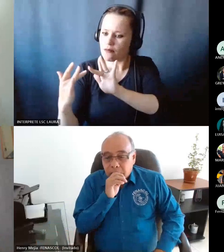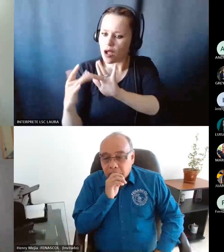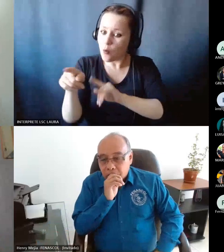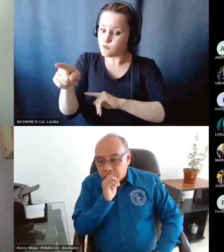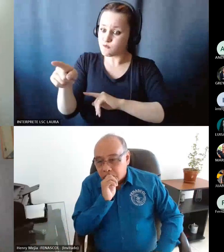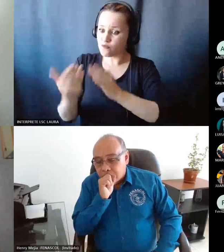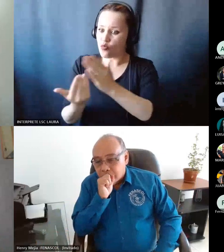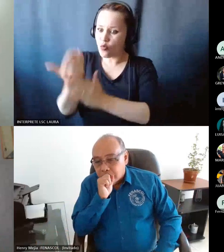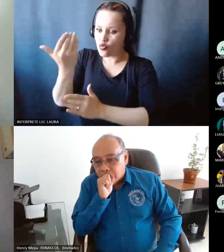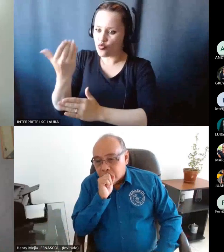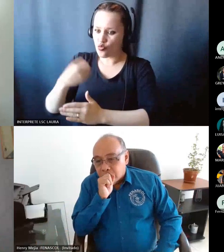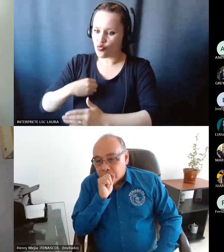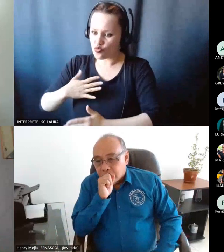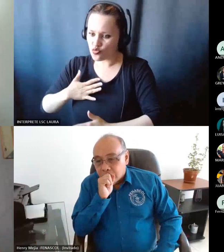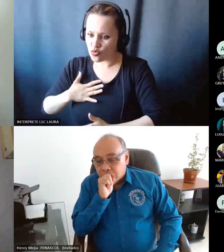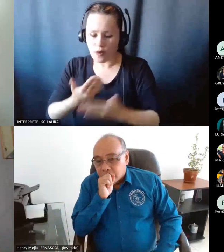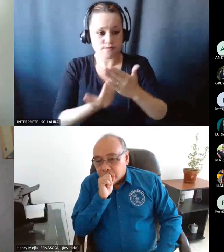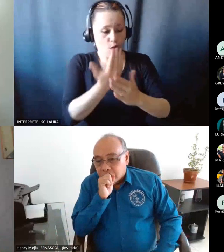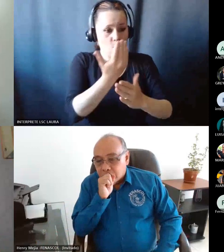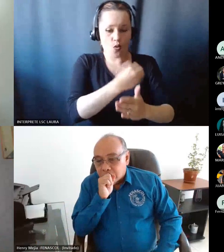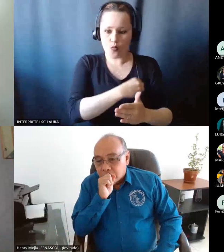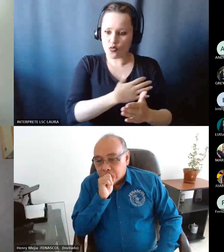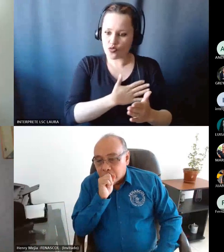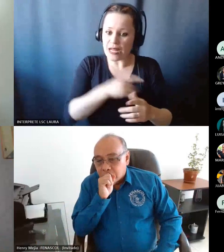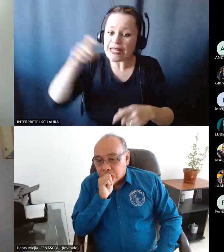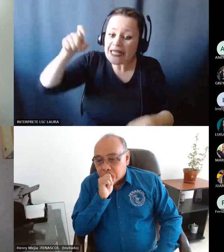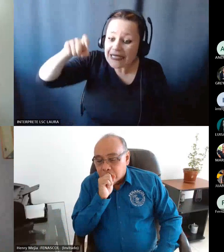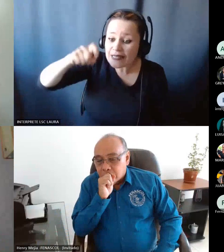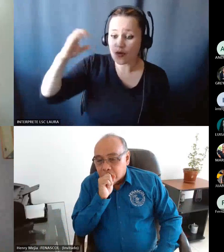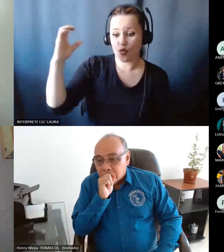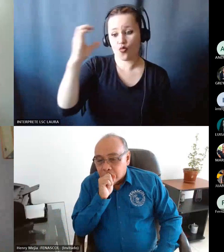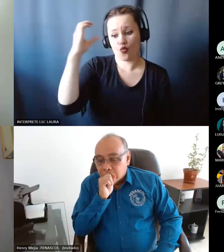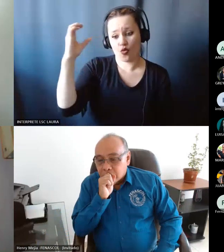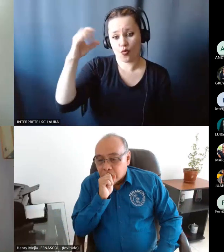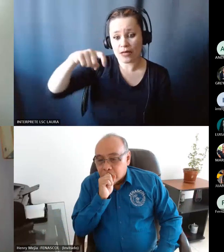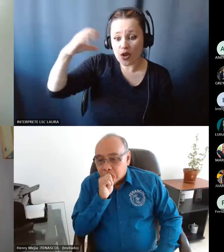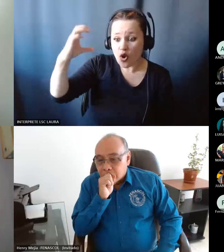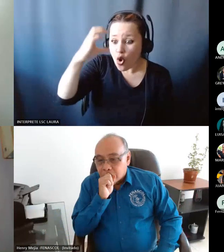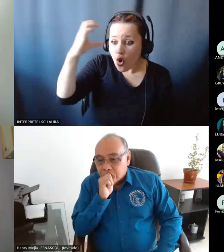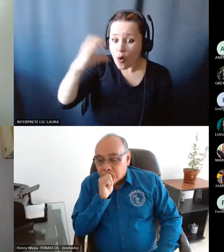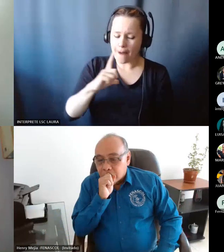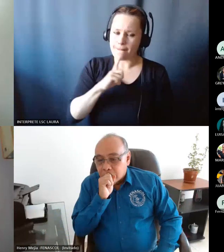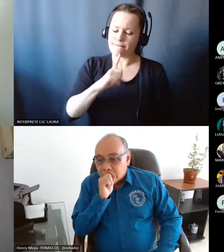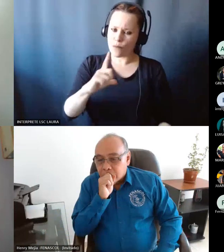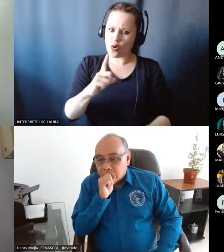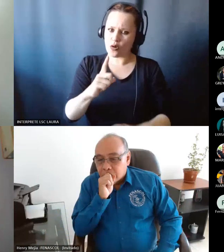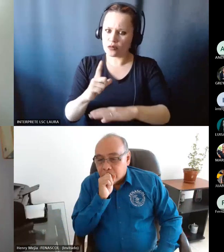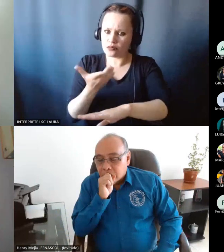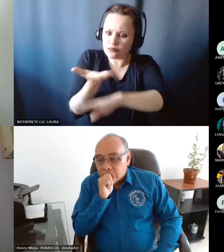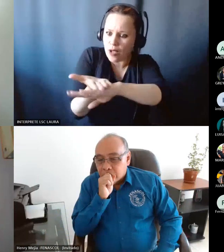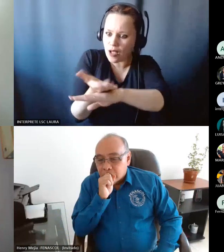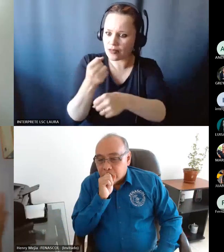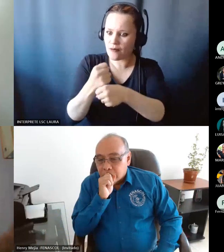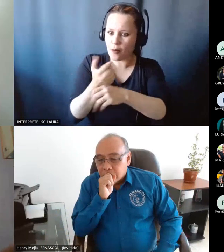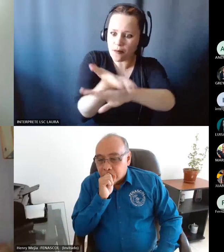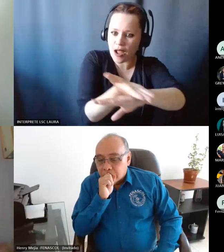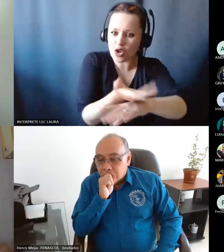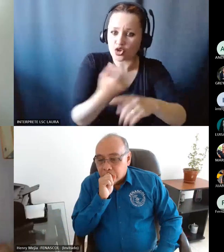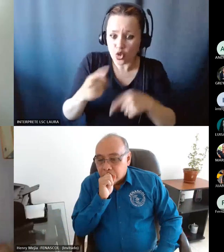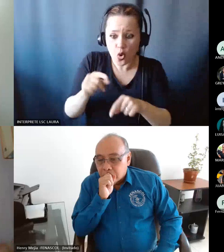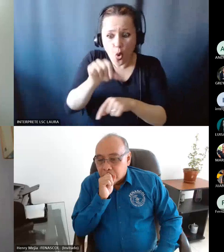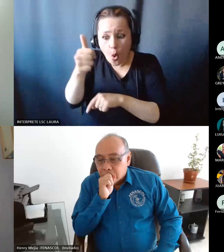oportunidades y nos necesitamos que en Colombia continuemos siendo líderes en estas apuestas porque los escenarios que yo he visto en